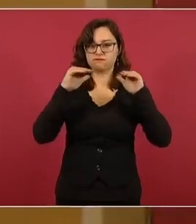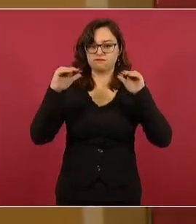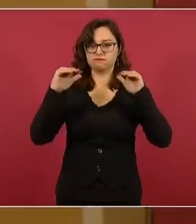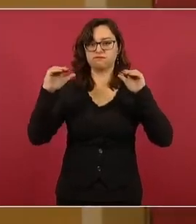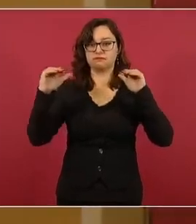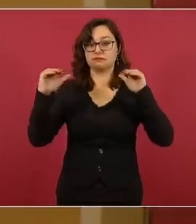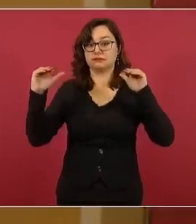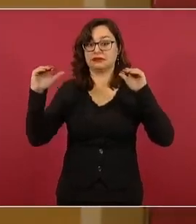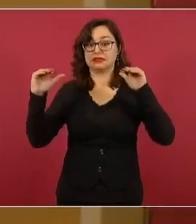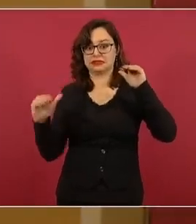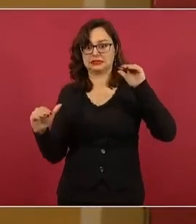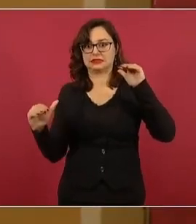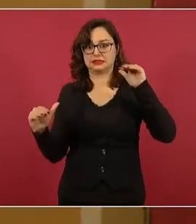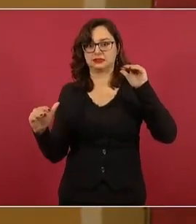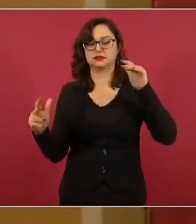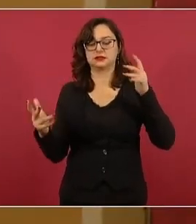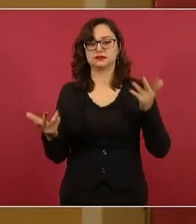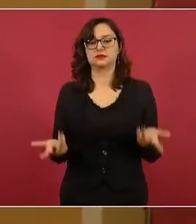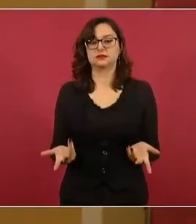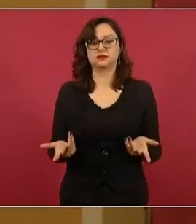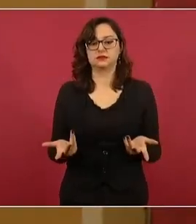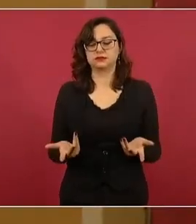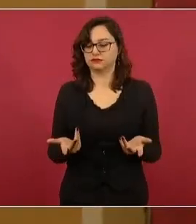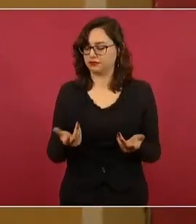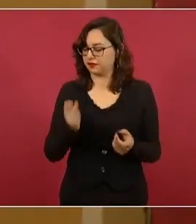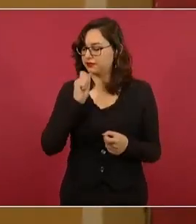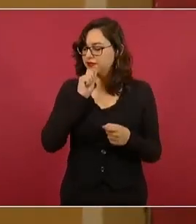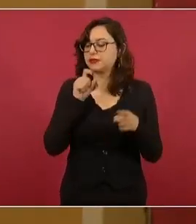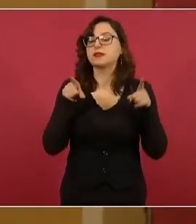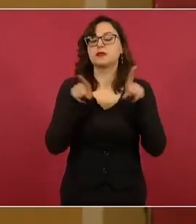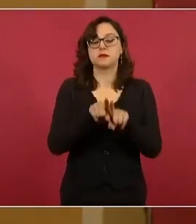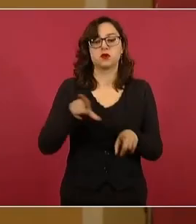desde luego, cero corrupción.